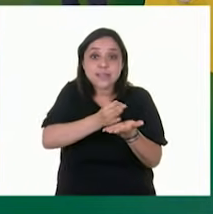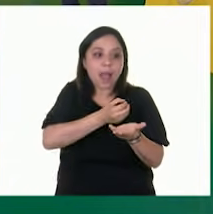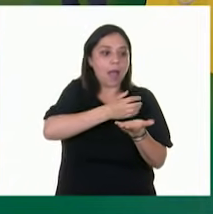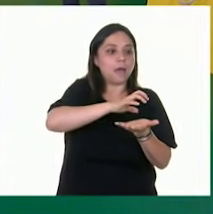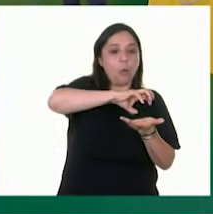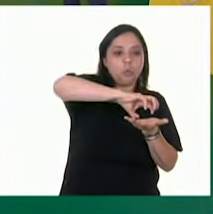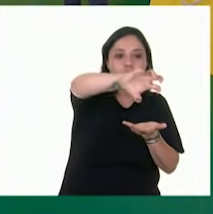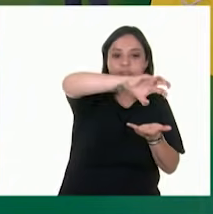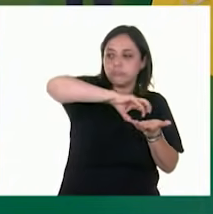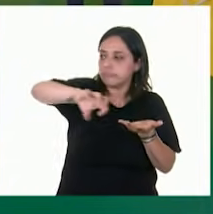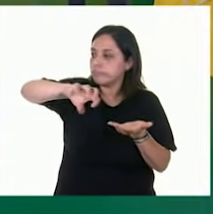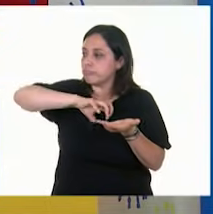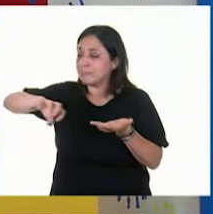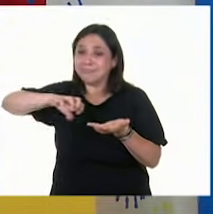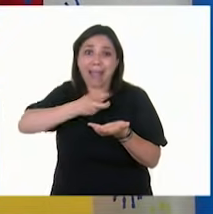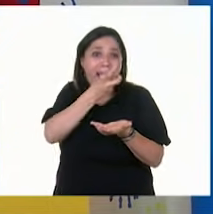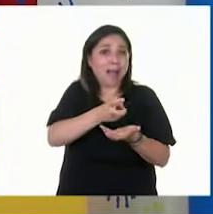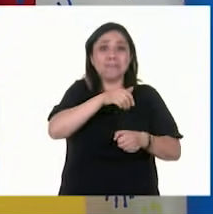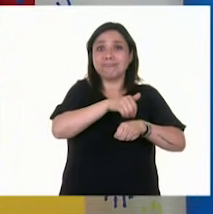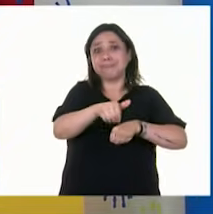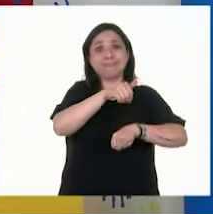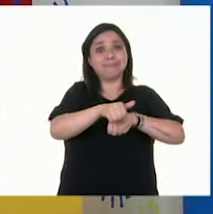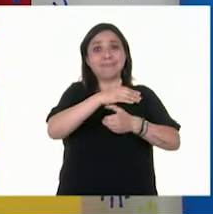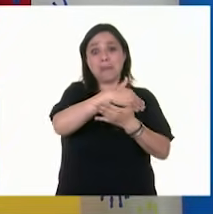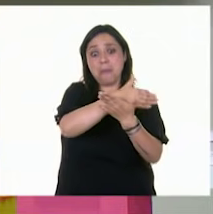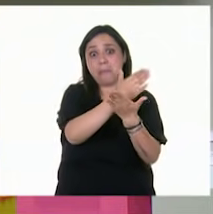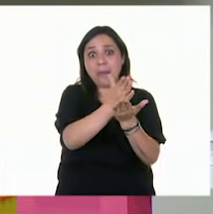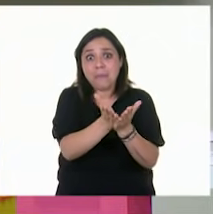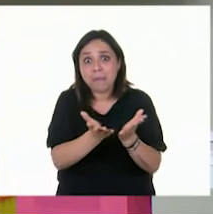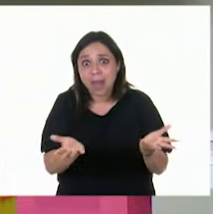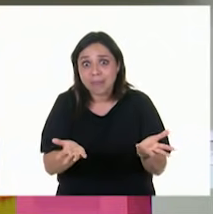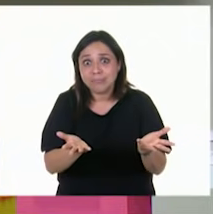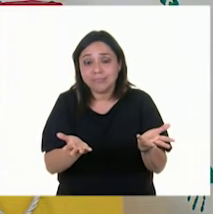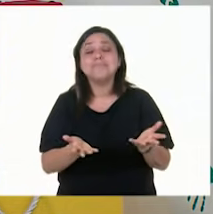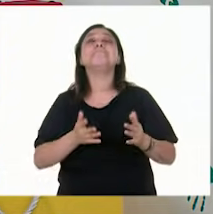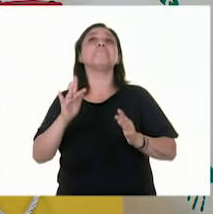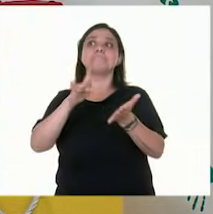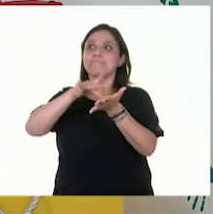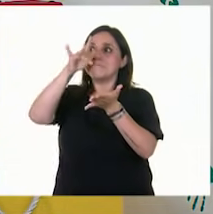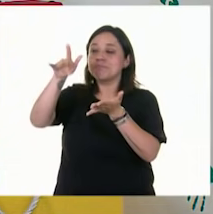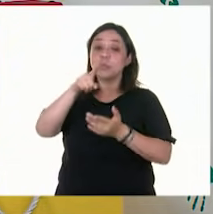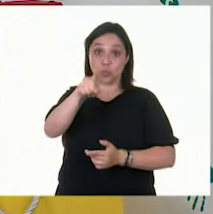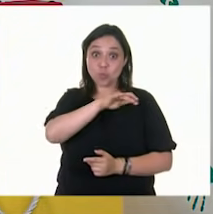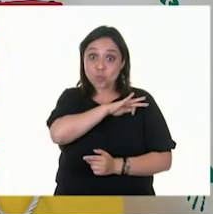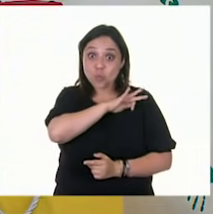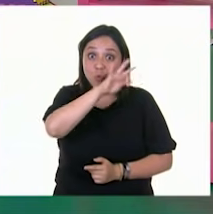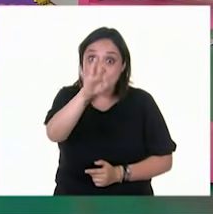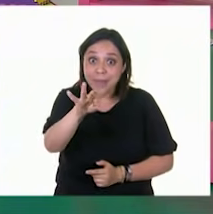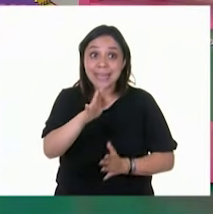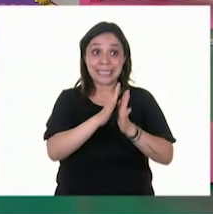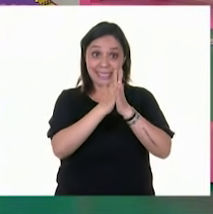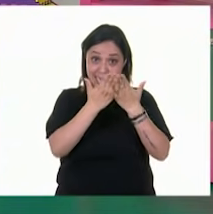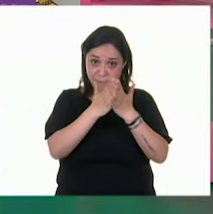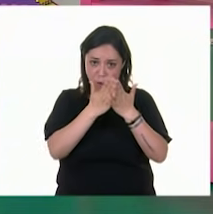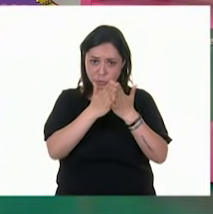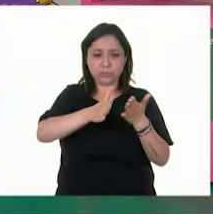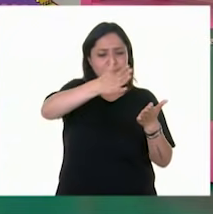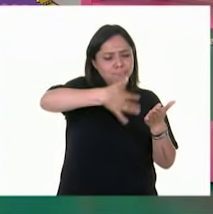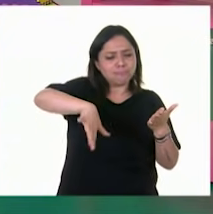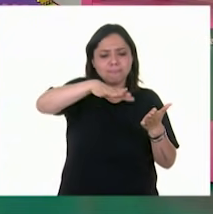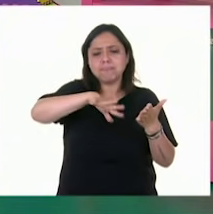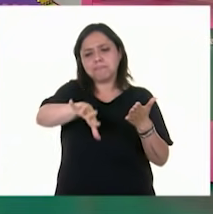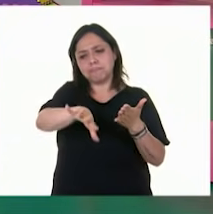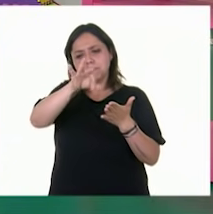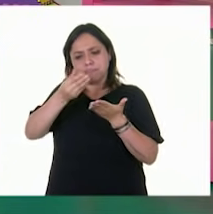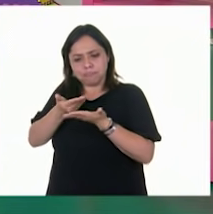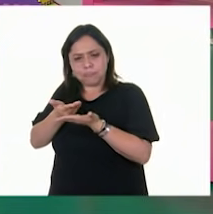Siempre estamos utilizando fracciones. ¡Qué interesante! Muchas gracias, Muchas maestro Lalo. Muchas gracias a ustedes. Si te es posible, consulta otros libros y comenta el tema